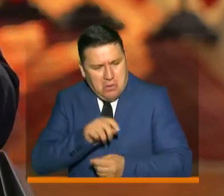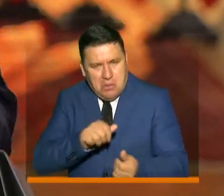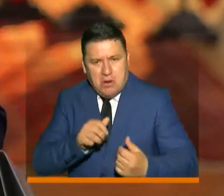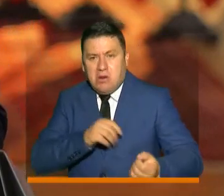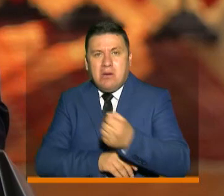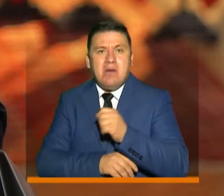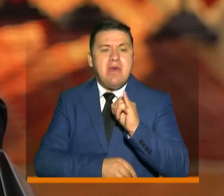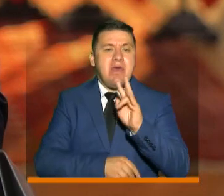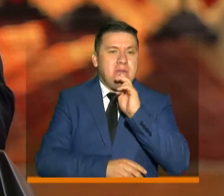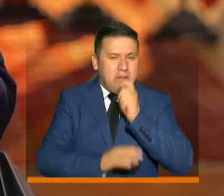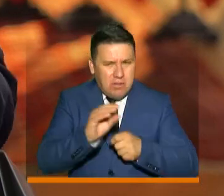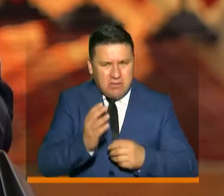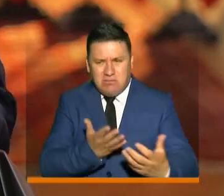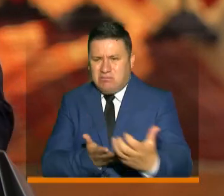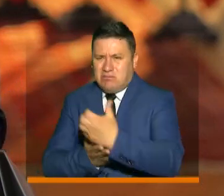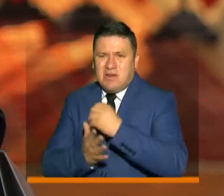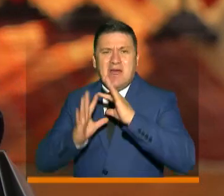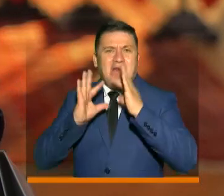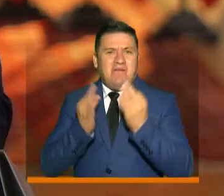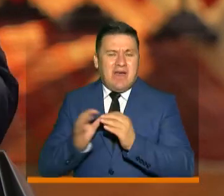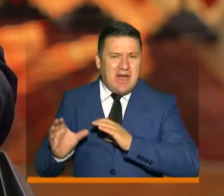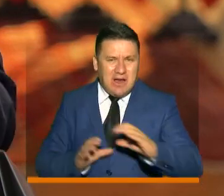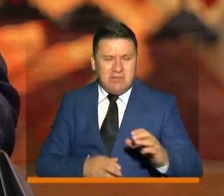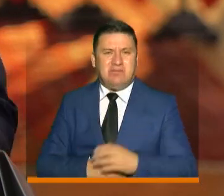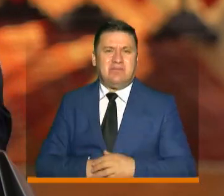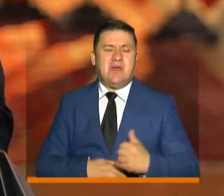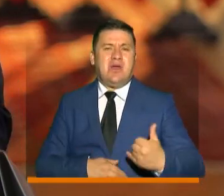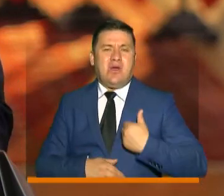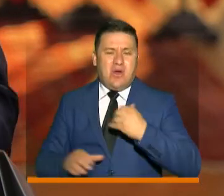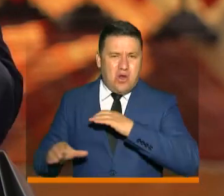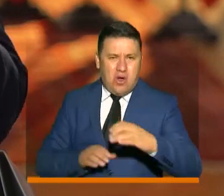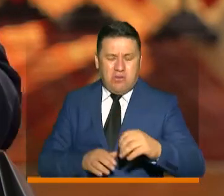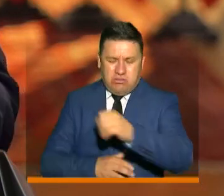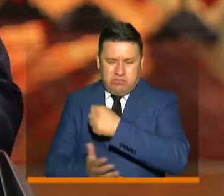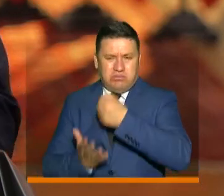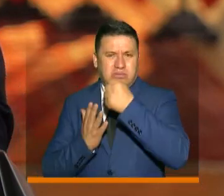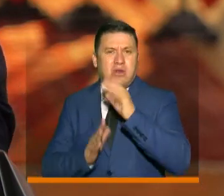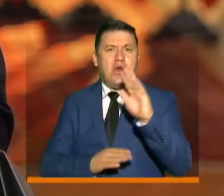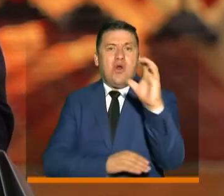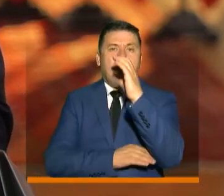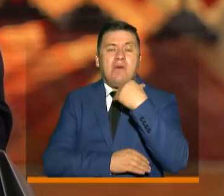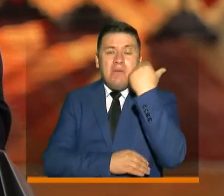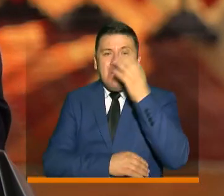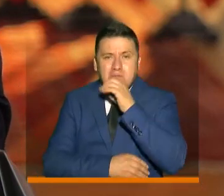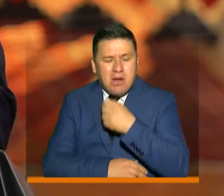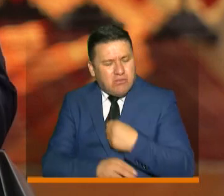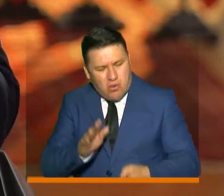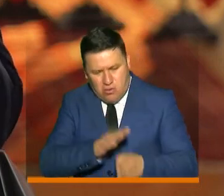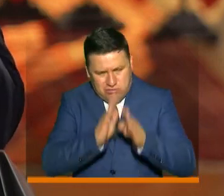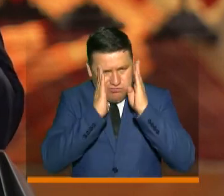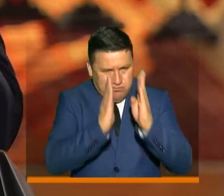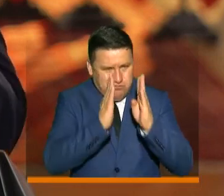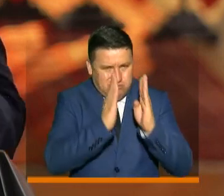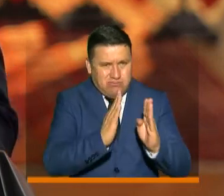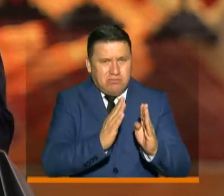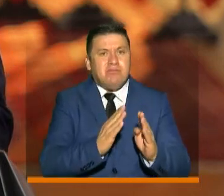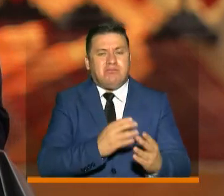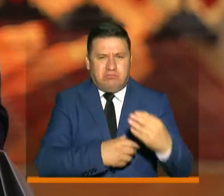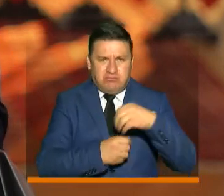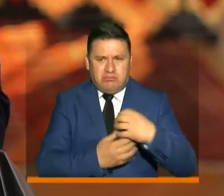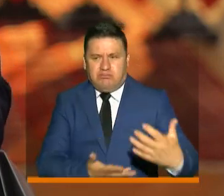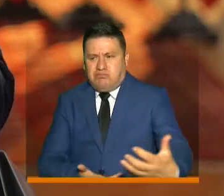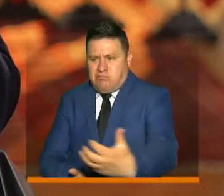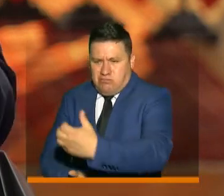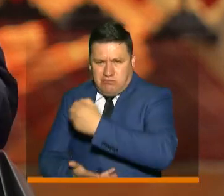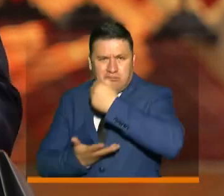devolución del iva con las familias en acción con jóvenes en acción con colómbia mayor estamos llegando con ingresos